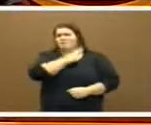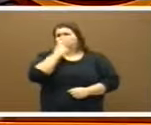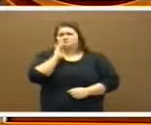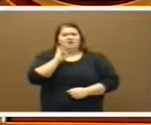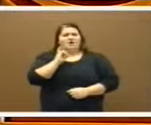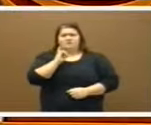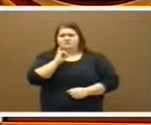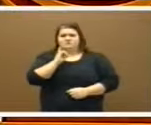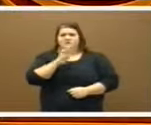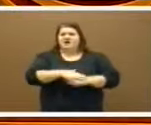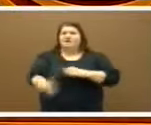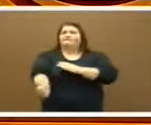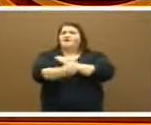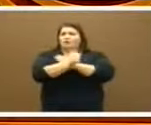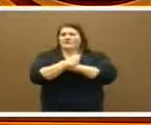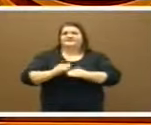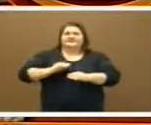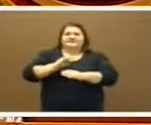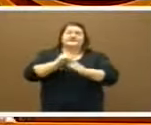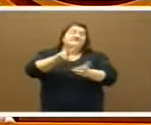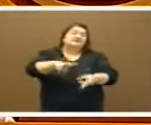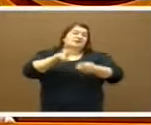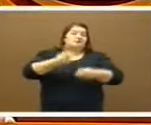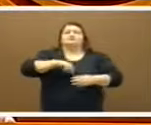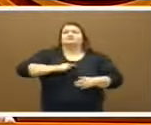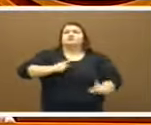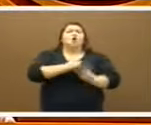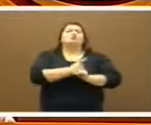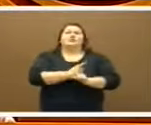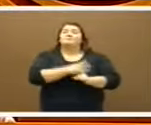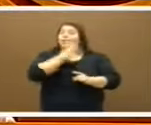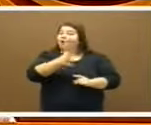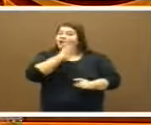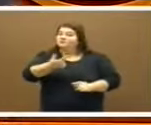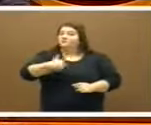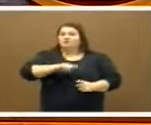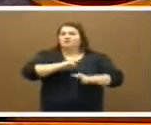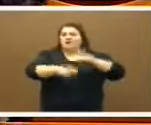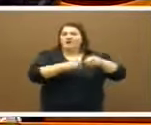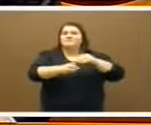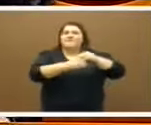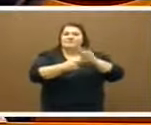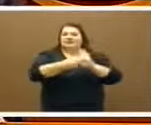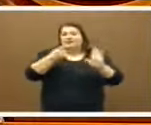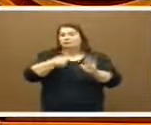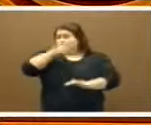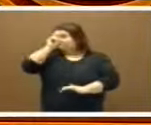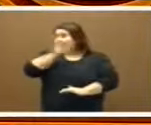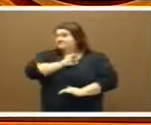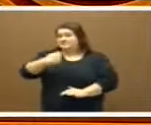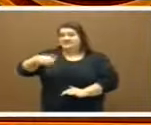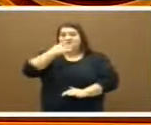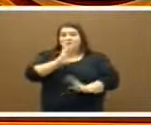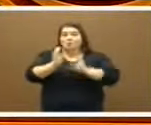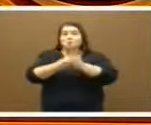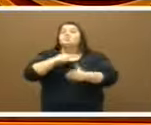contra el fraude fiscal. Y, por lo tanto, vamos a rechazar su enmienda. No sé, señor presidente, si el portavoz del Grupo